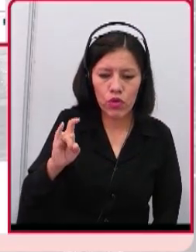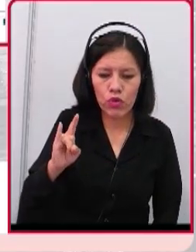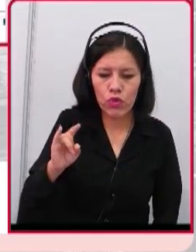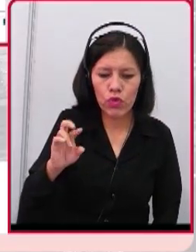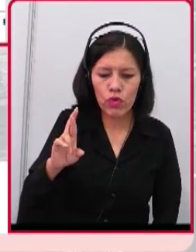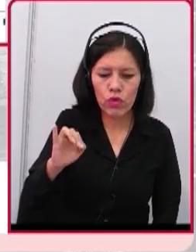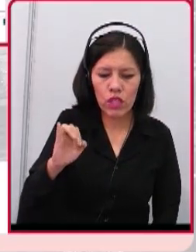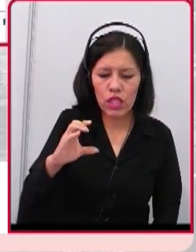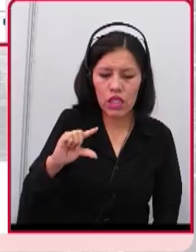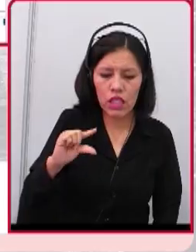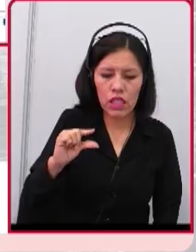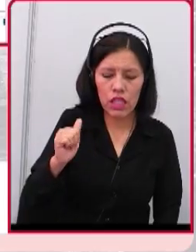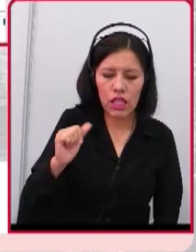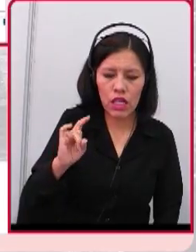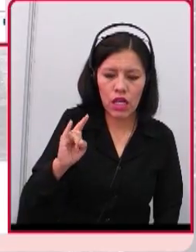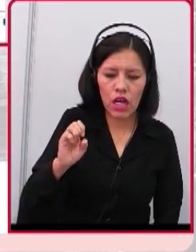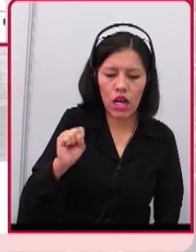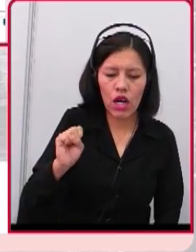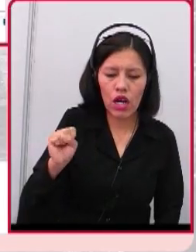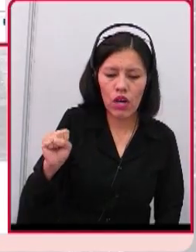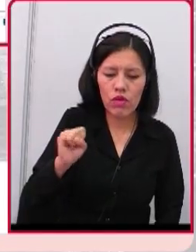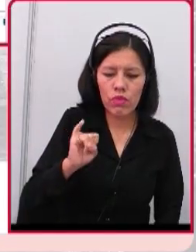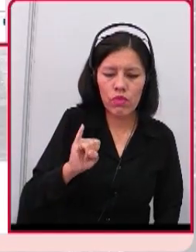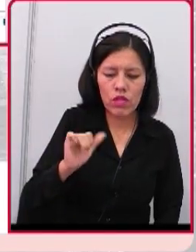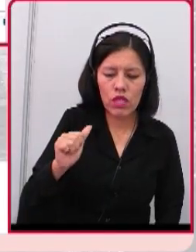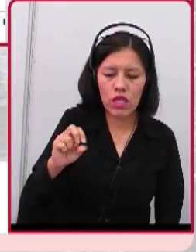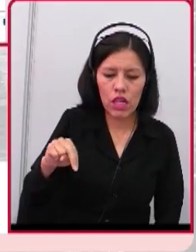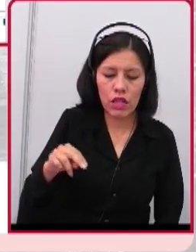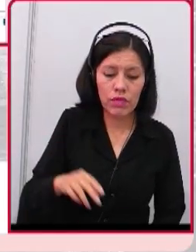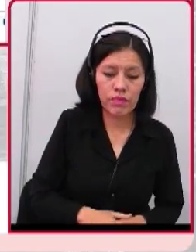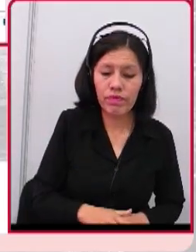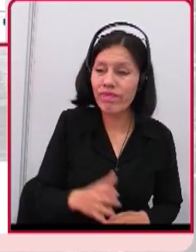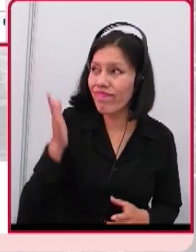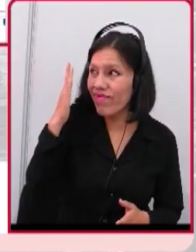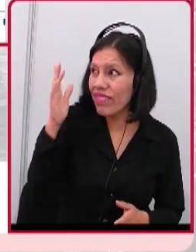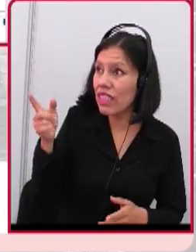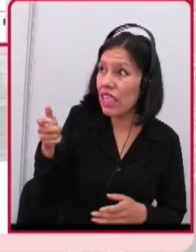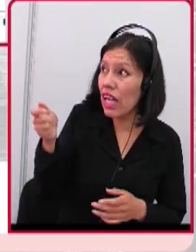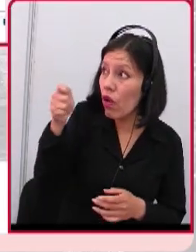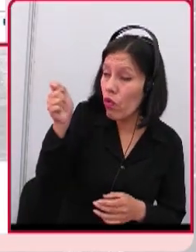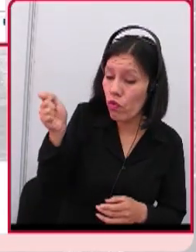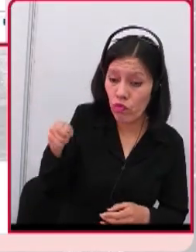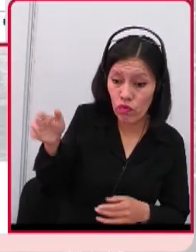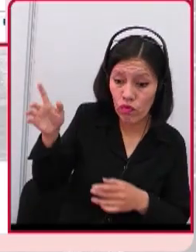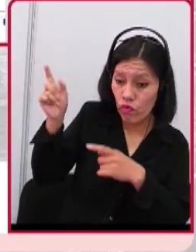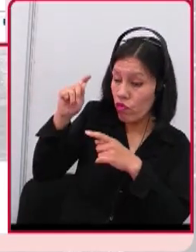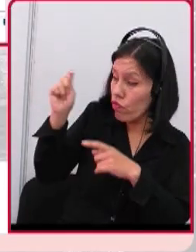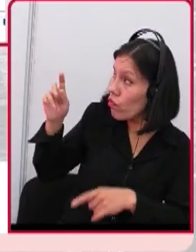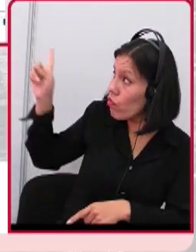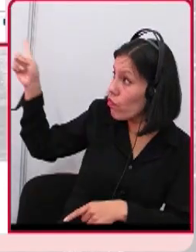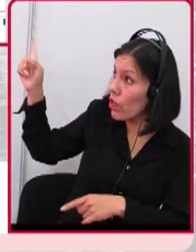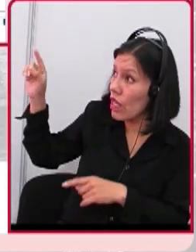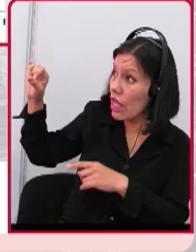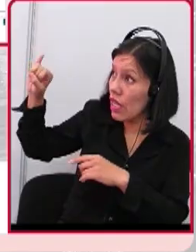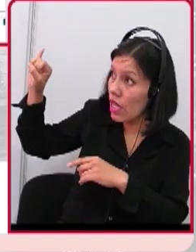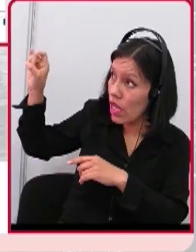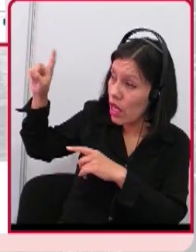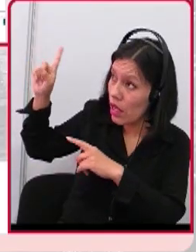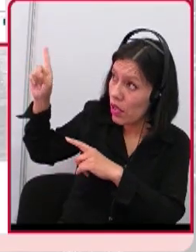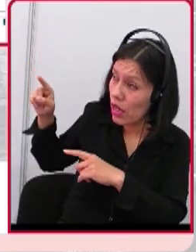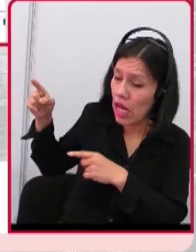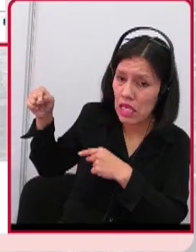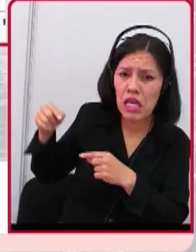primero el modelo determinístico. Sé que la luz del puntero es algo débil, pero este es el modelo determinístico que nos entrega